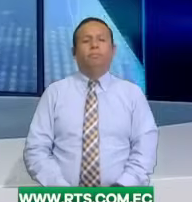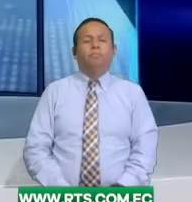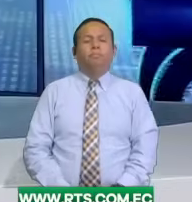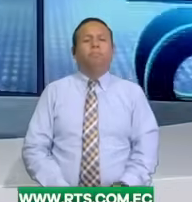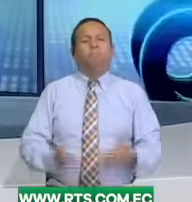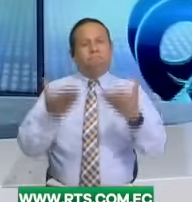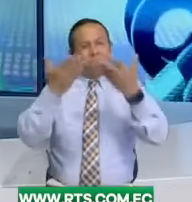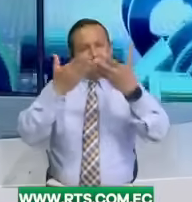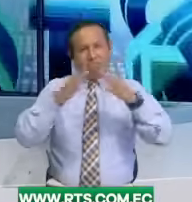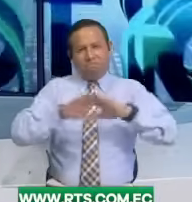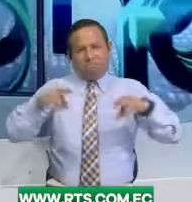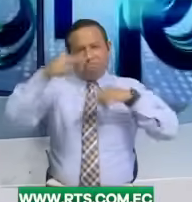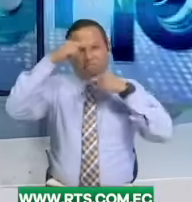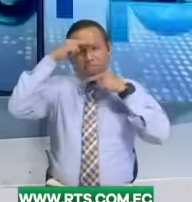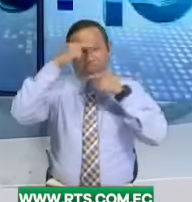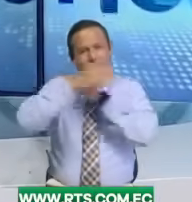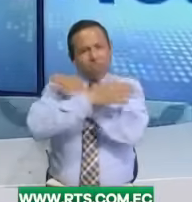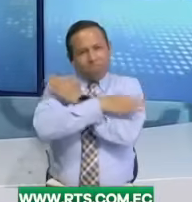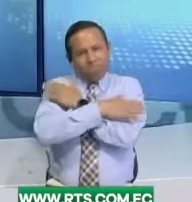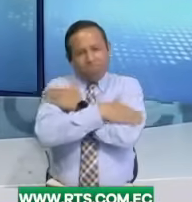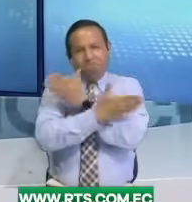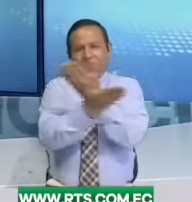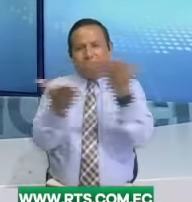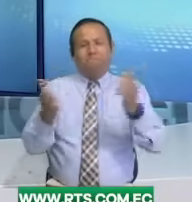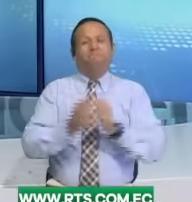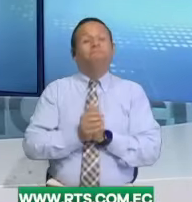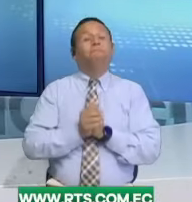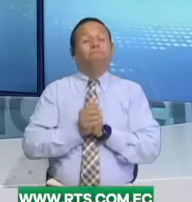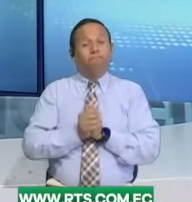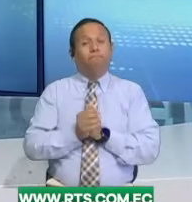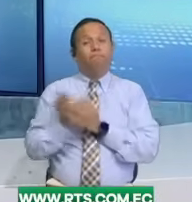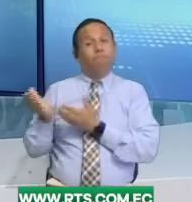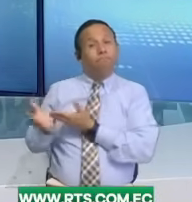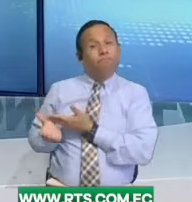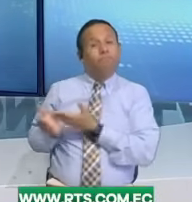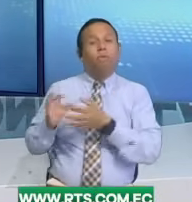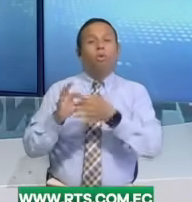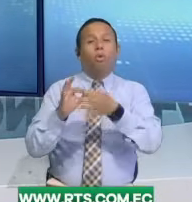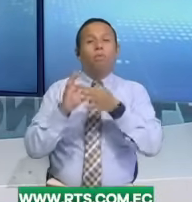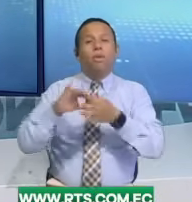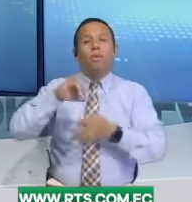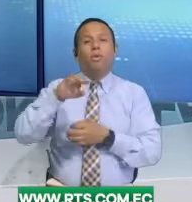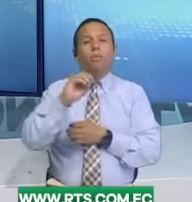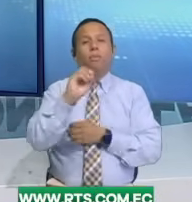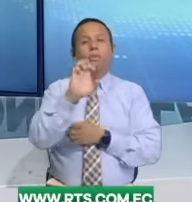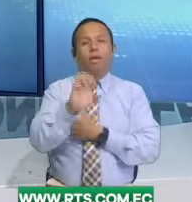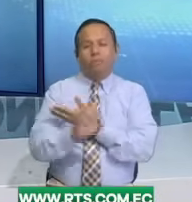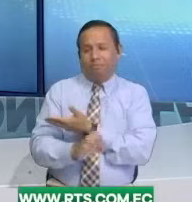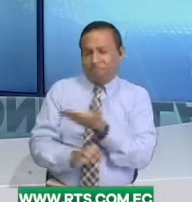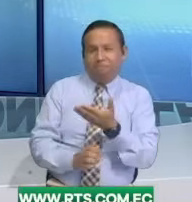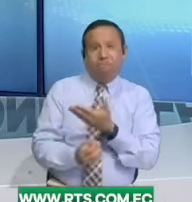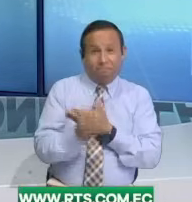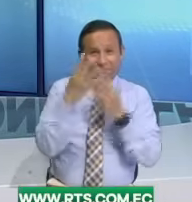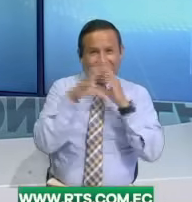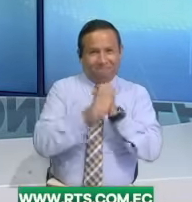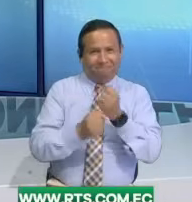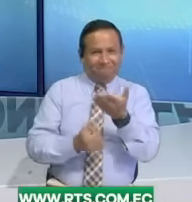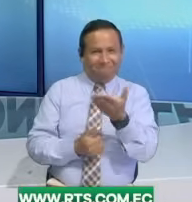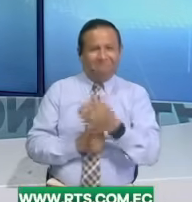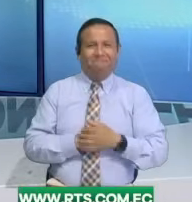Así concluimos. Un fuerte abrazo para todos ustedes. Ya está con nosotros José Alberto Molestina. Que descansen. Buenas noches.